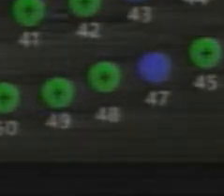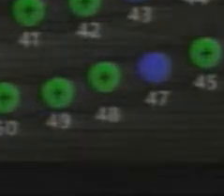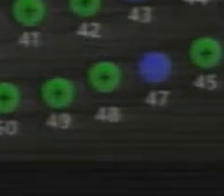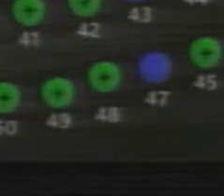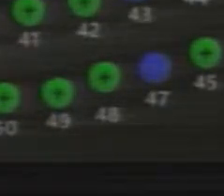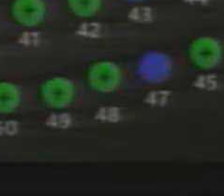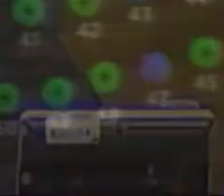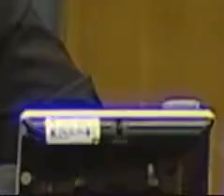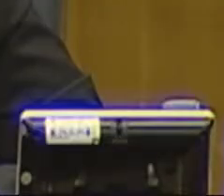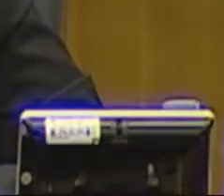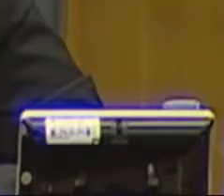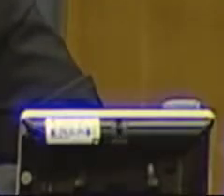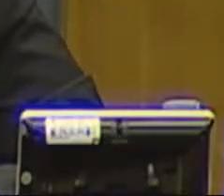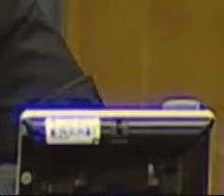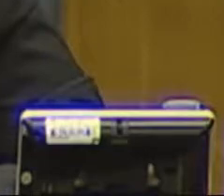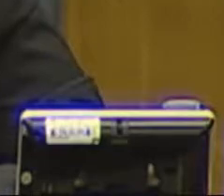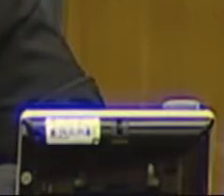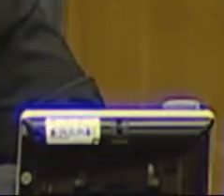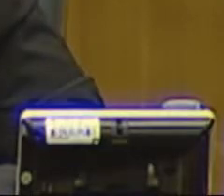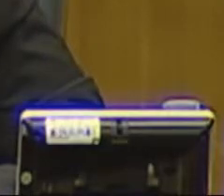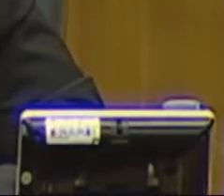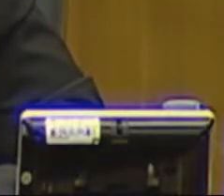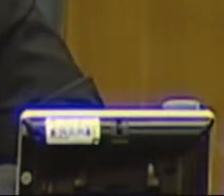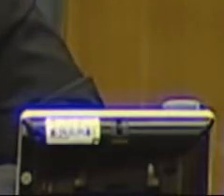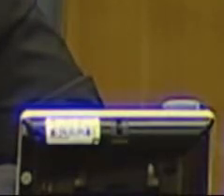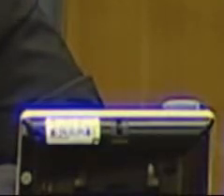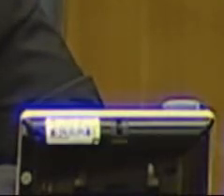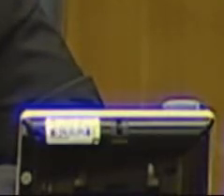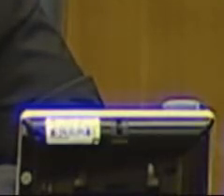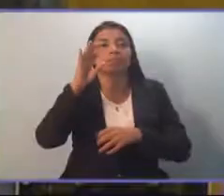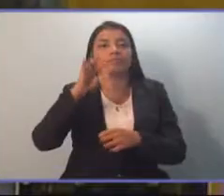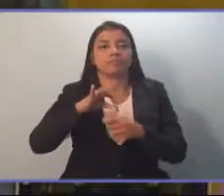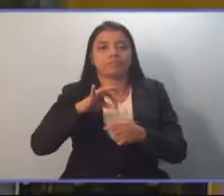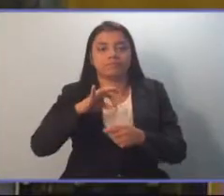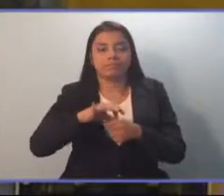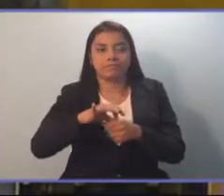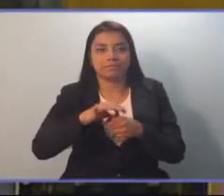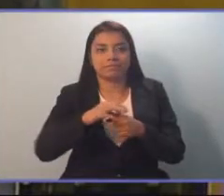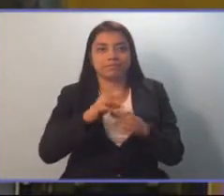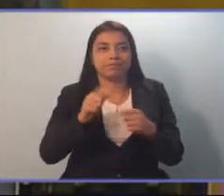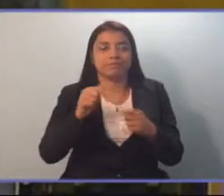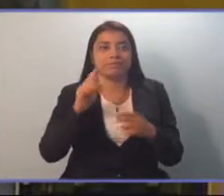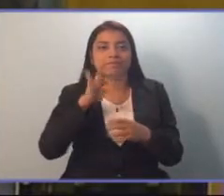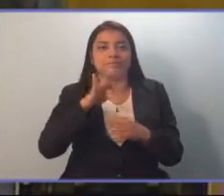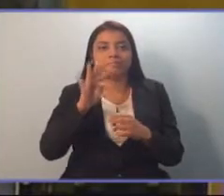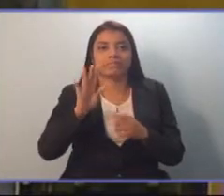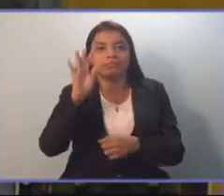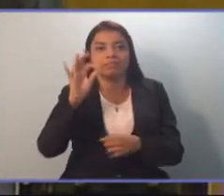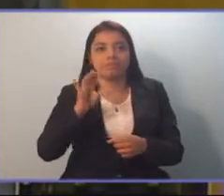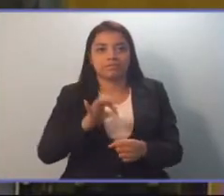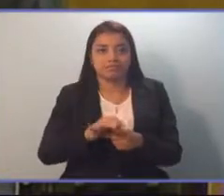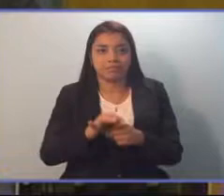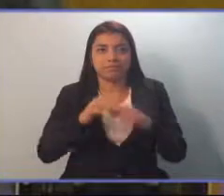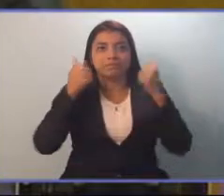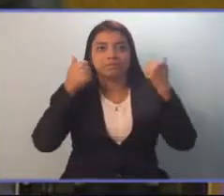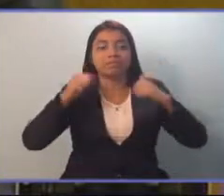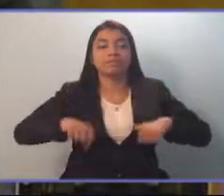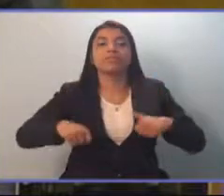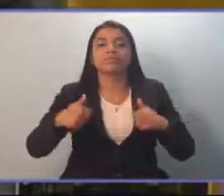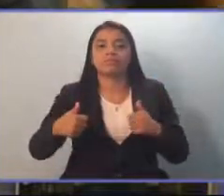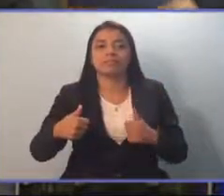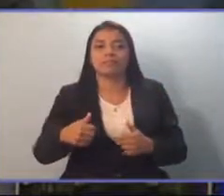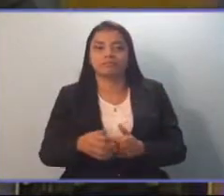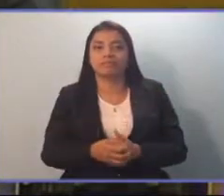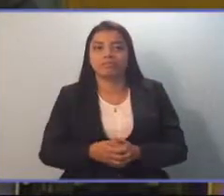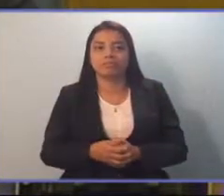Se cierra la votación con 44 votos y se aprueba.